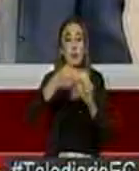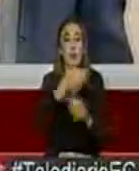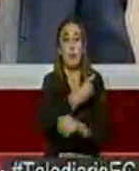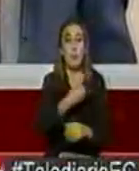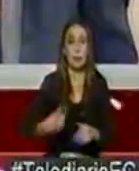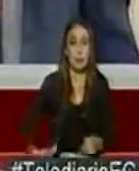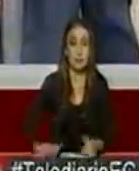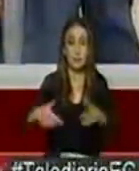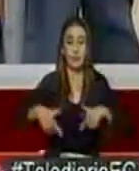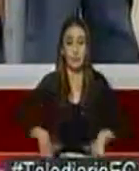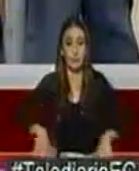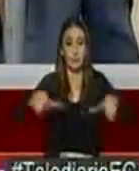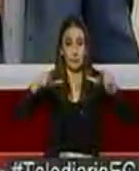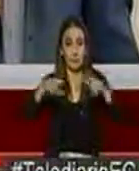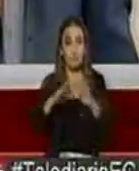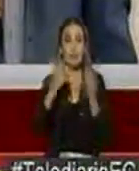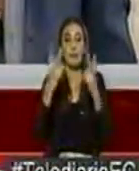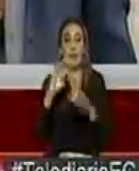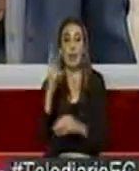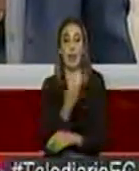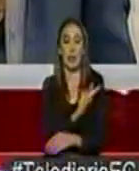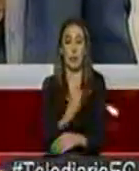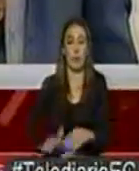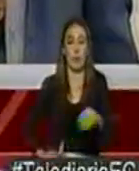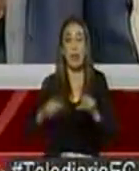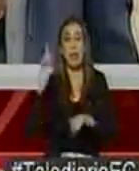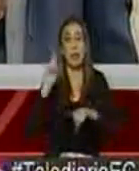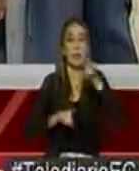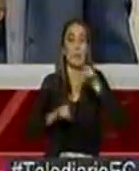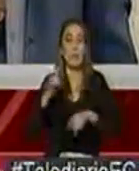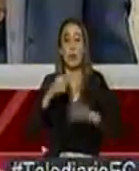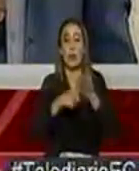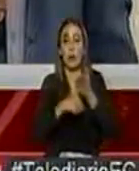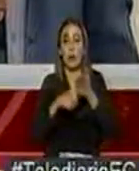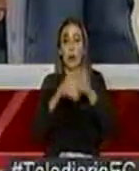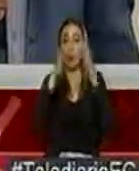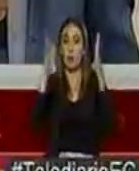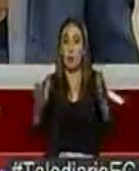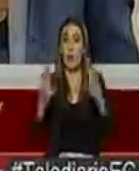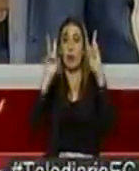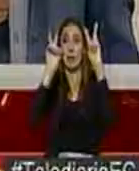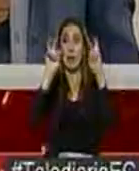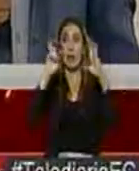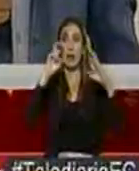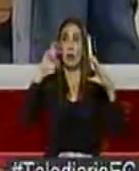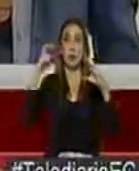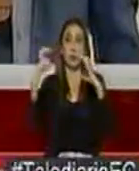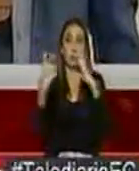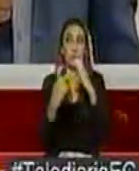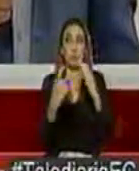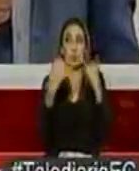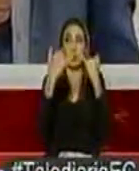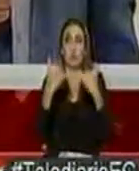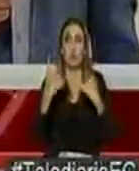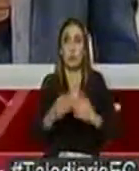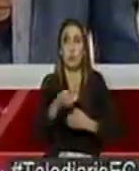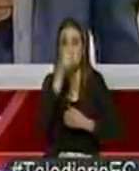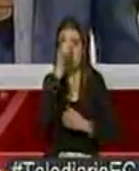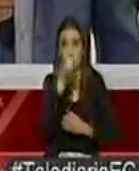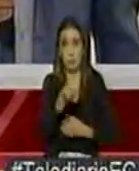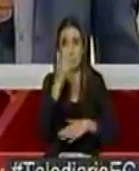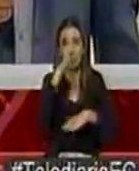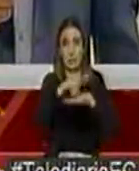de la República, el vicepresidente y también varios ministros de Estado. El tema del turismo es uno de los temas centrales en este encuentro. Fabricio, cuéntanos.